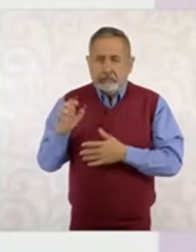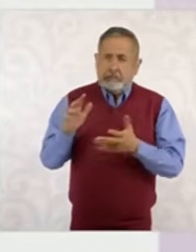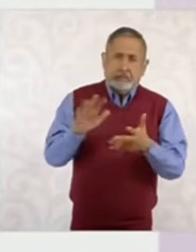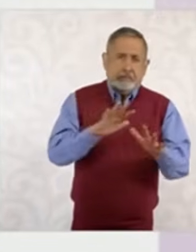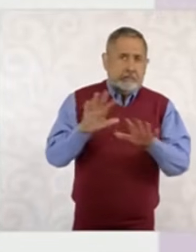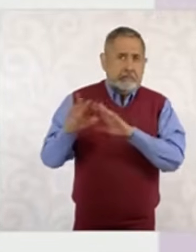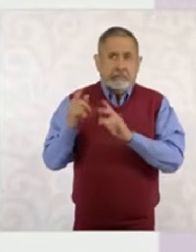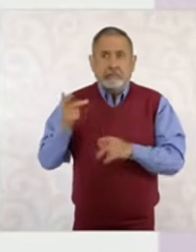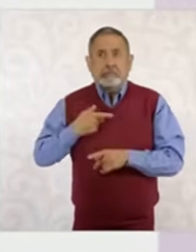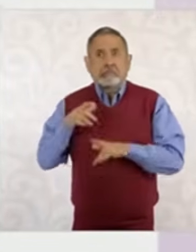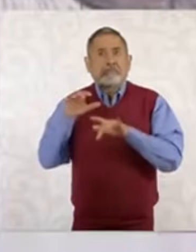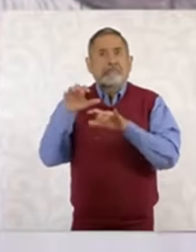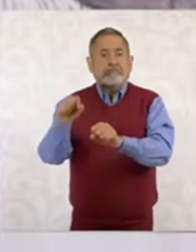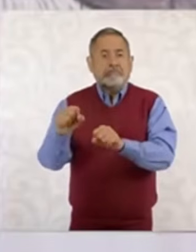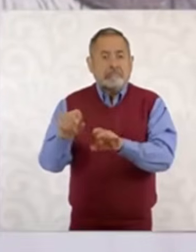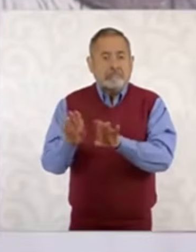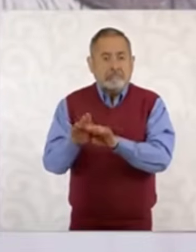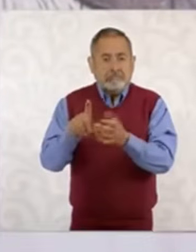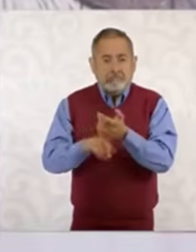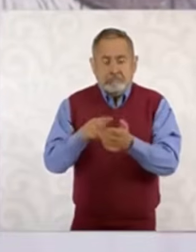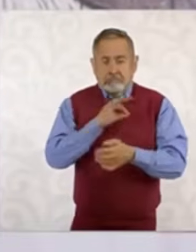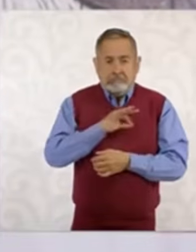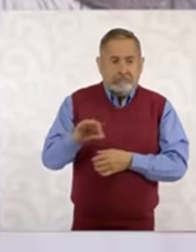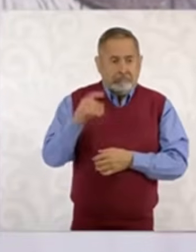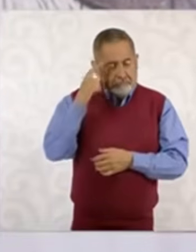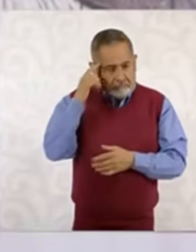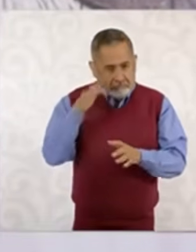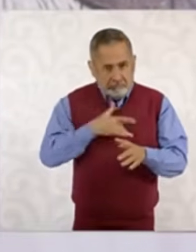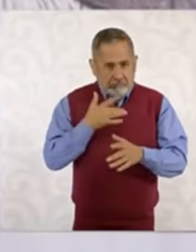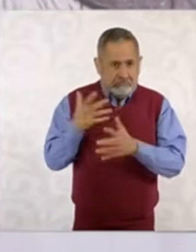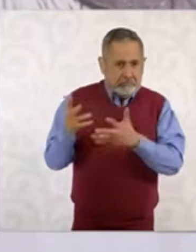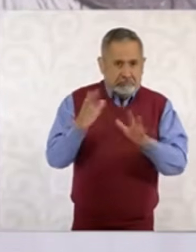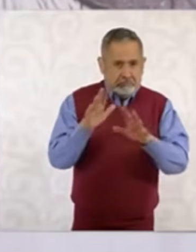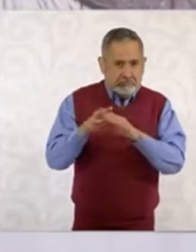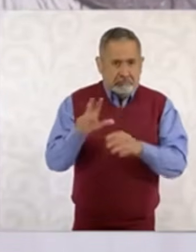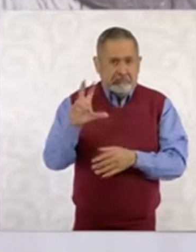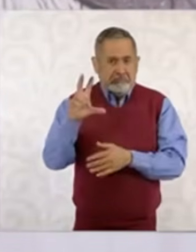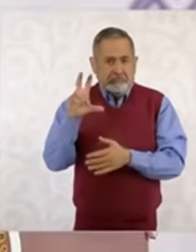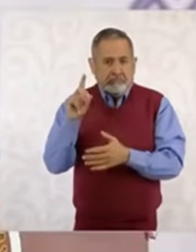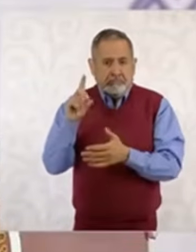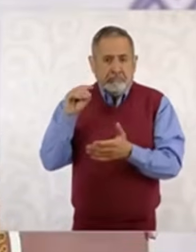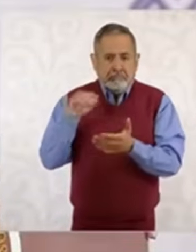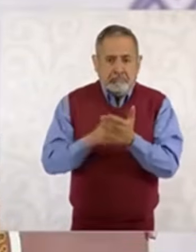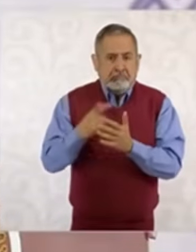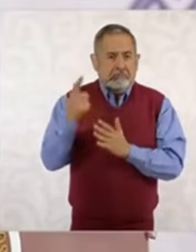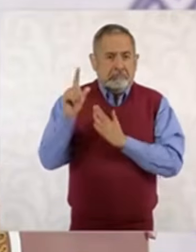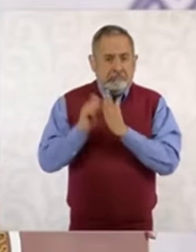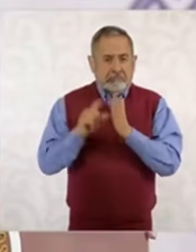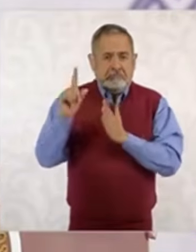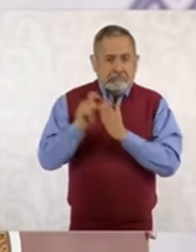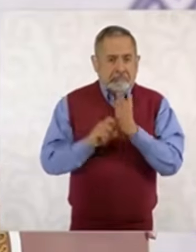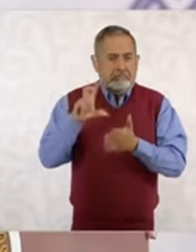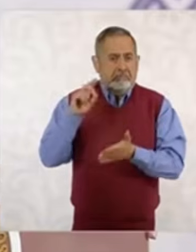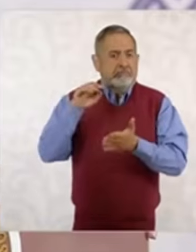probablemente alcance, pues no sé, maximísimo 30,000 pesos mensuales.